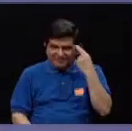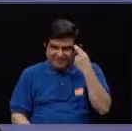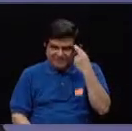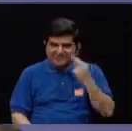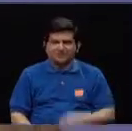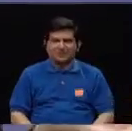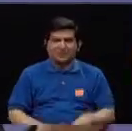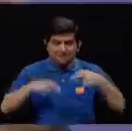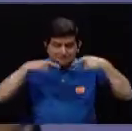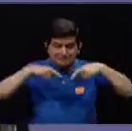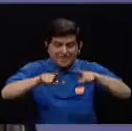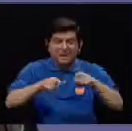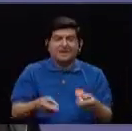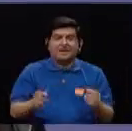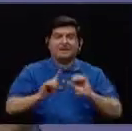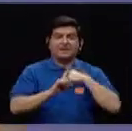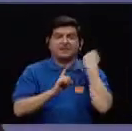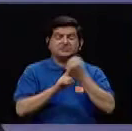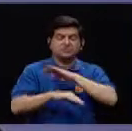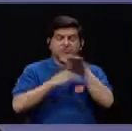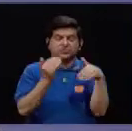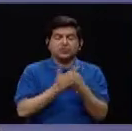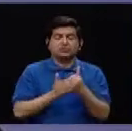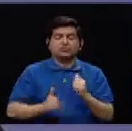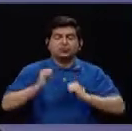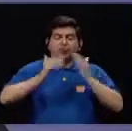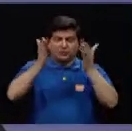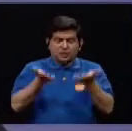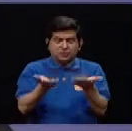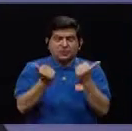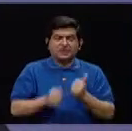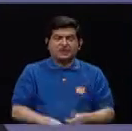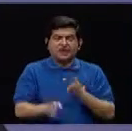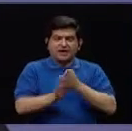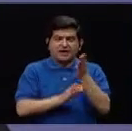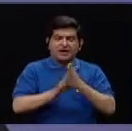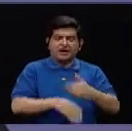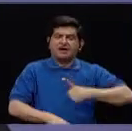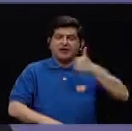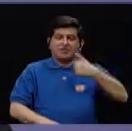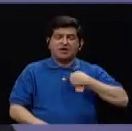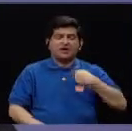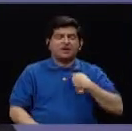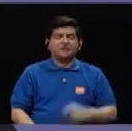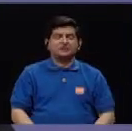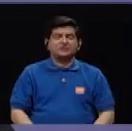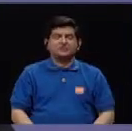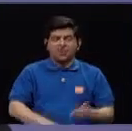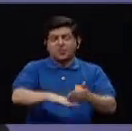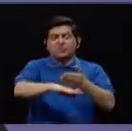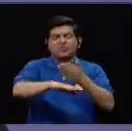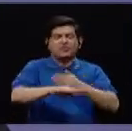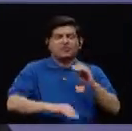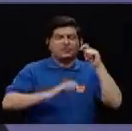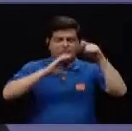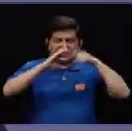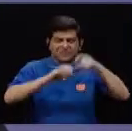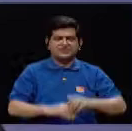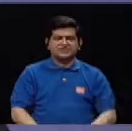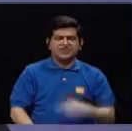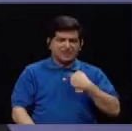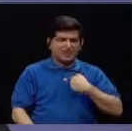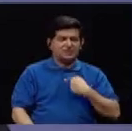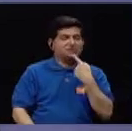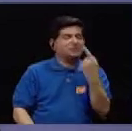porque paralelo al hecho de que todo actor anhela triunfar en su carrera, yo crecí con el cine, entonces el orgullo fue